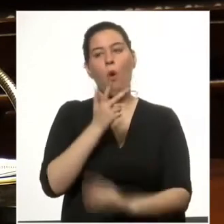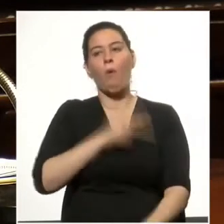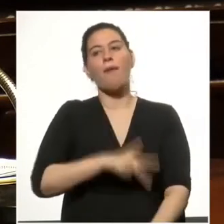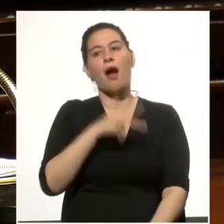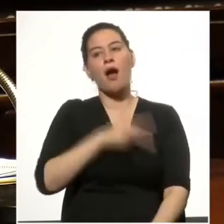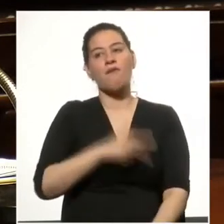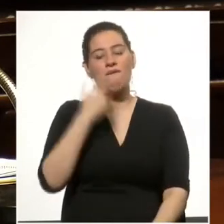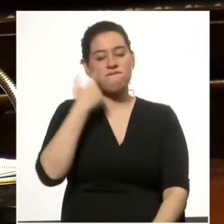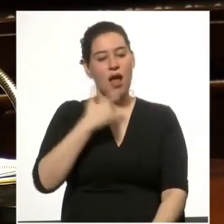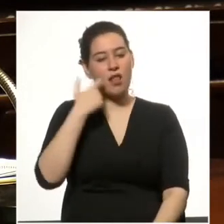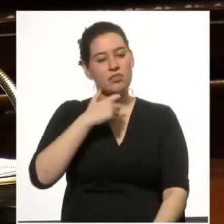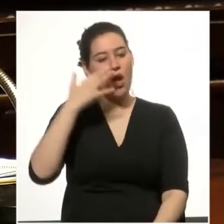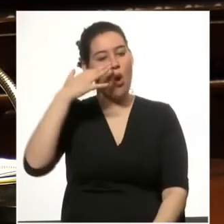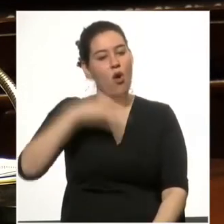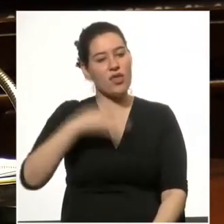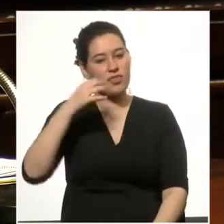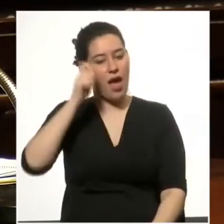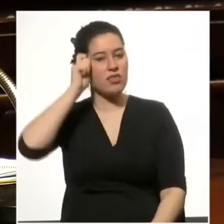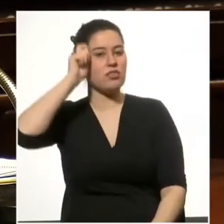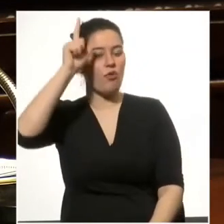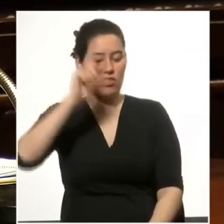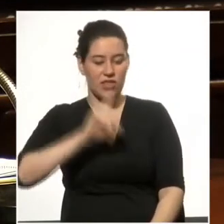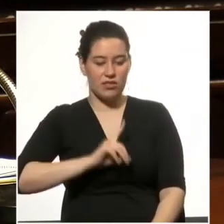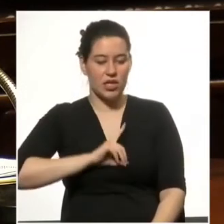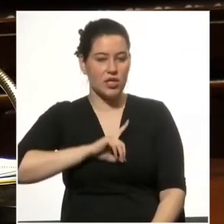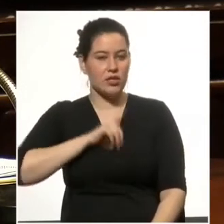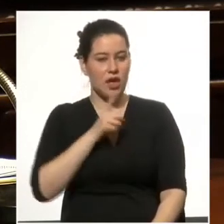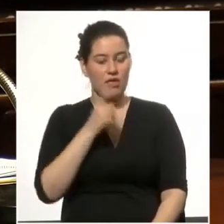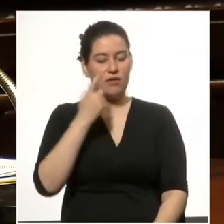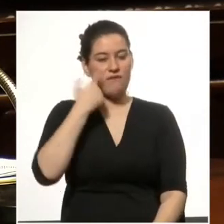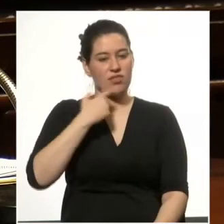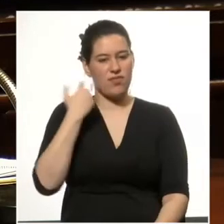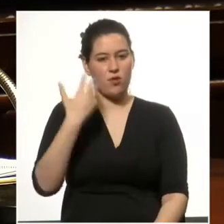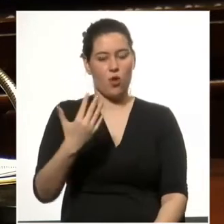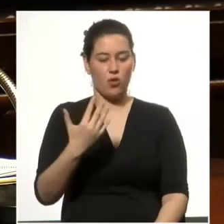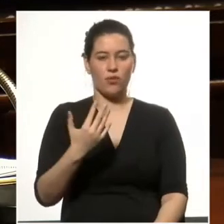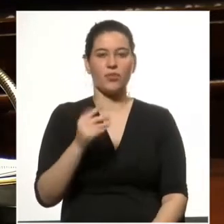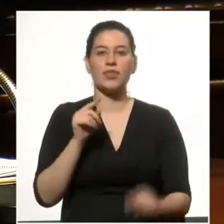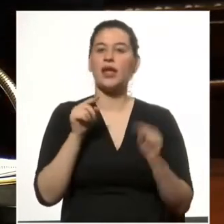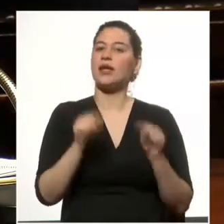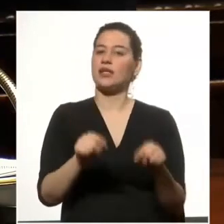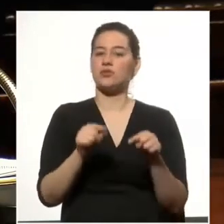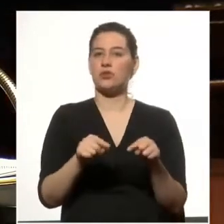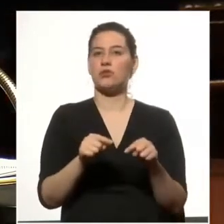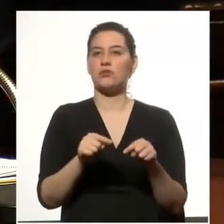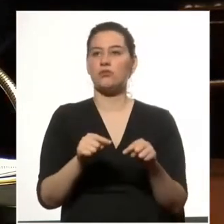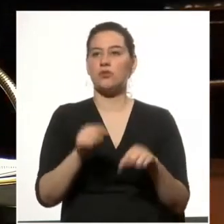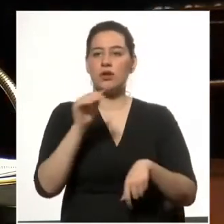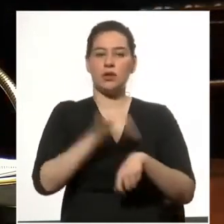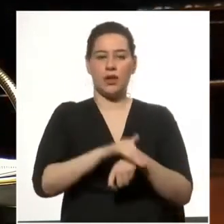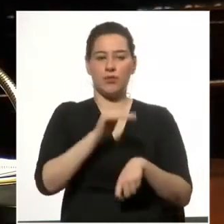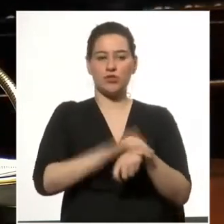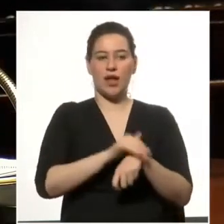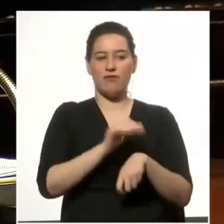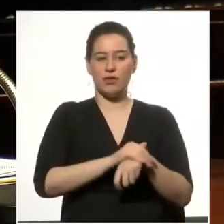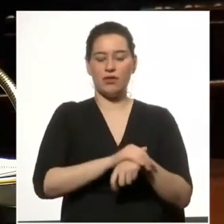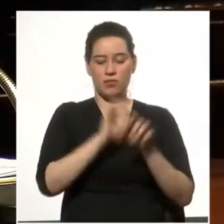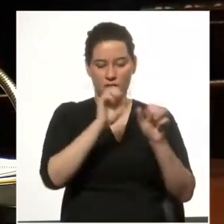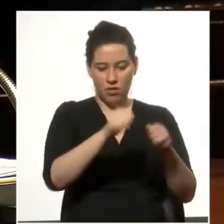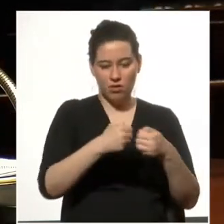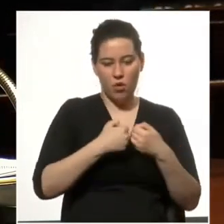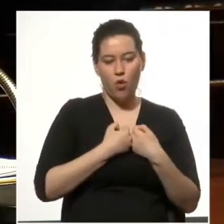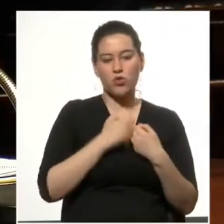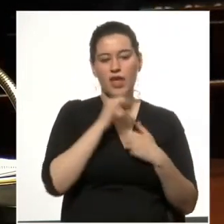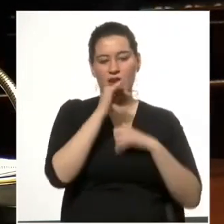falta de honestidad intelectual, de dignidad y de honor, es en los verdaderos responsables de encubrir esa